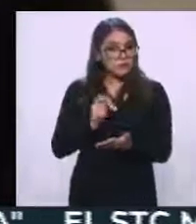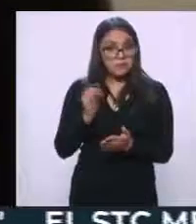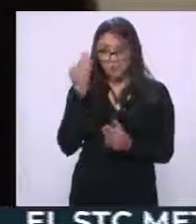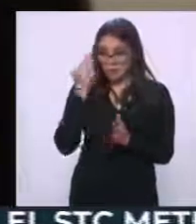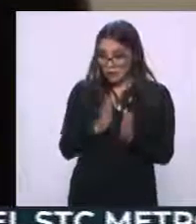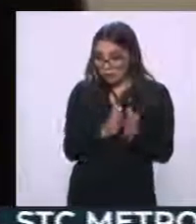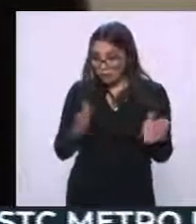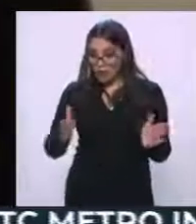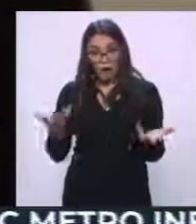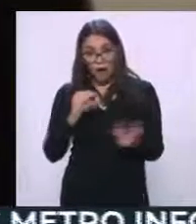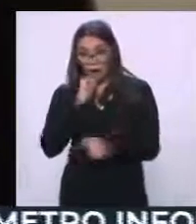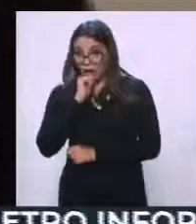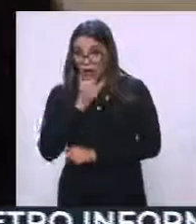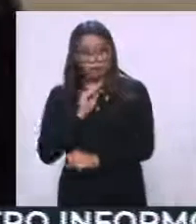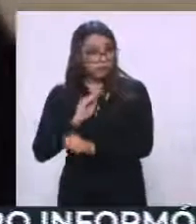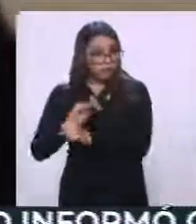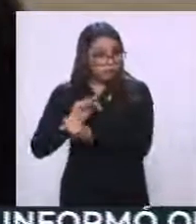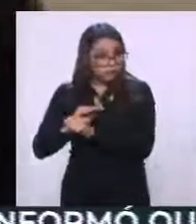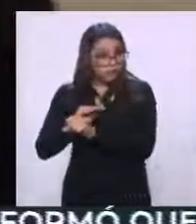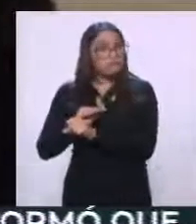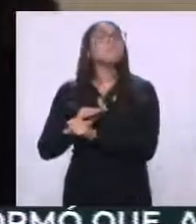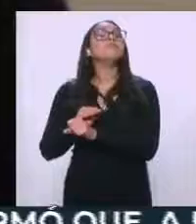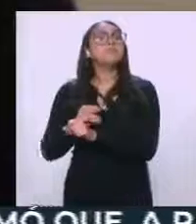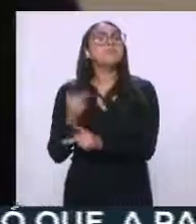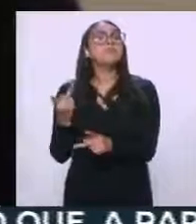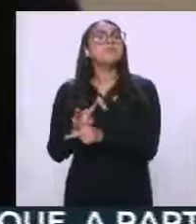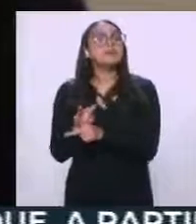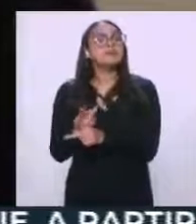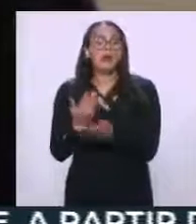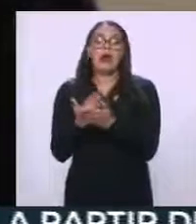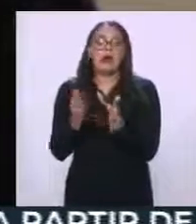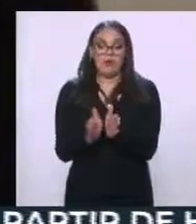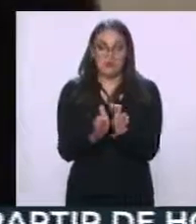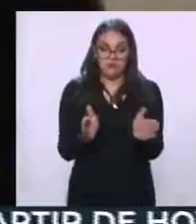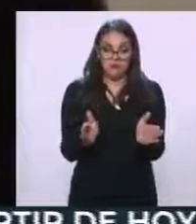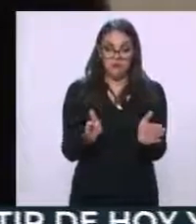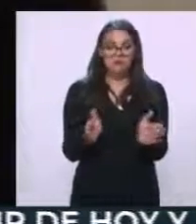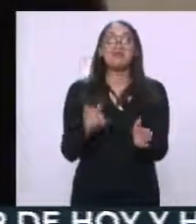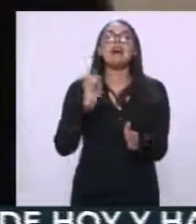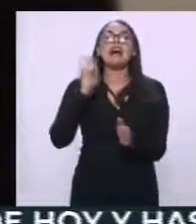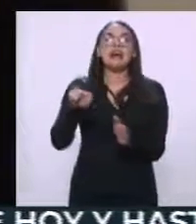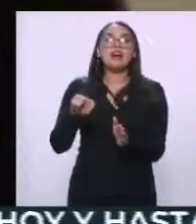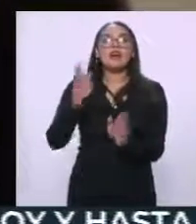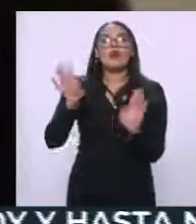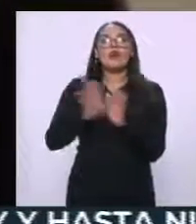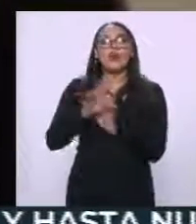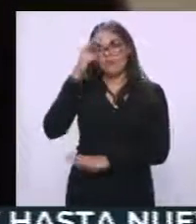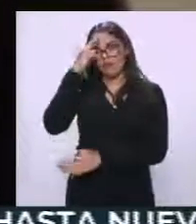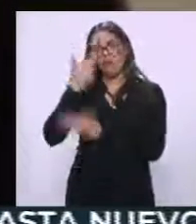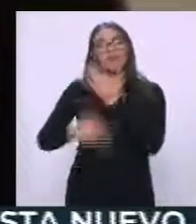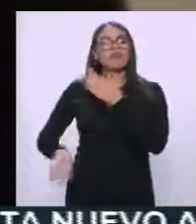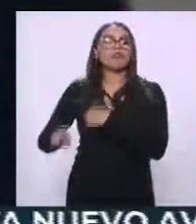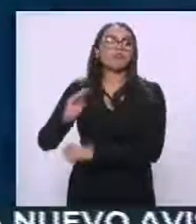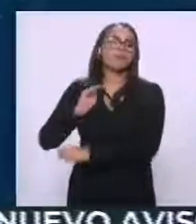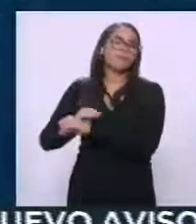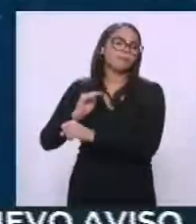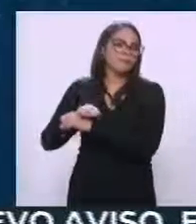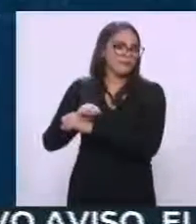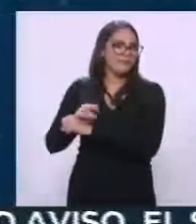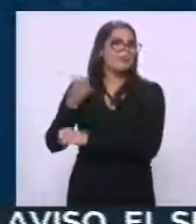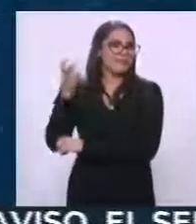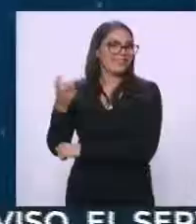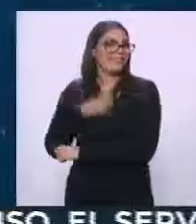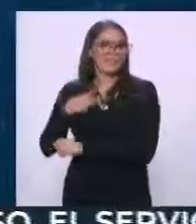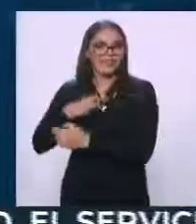legisla, entonces en esa circunstancia se cae en omisión legislativa. Ustedes recordarán, además,